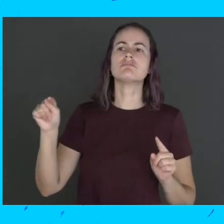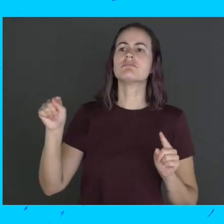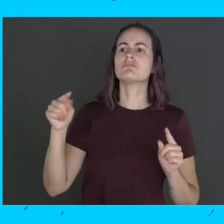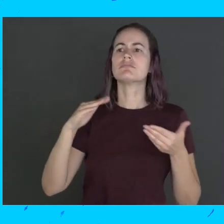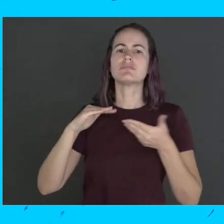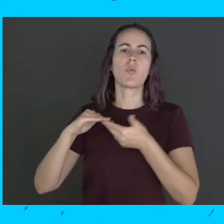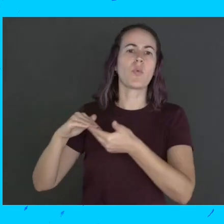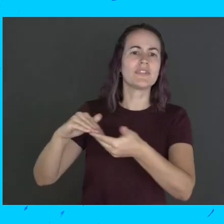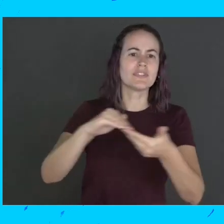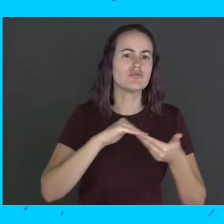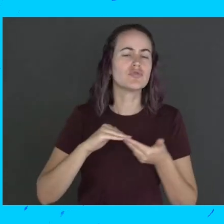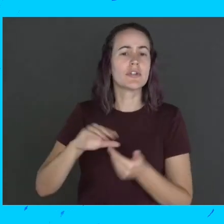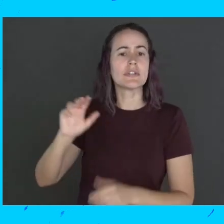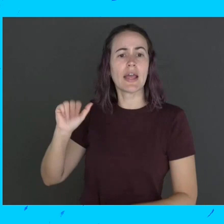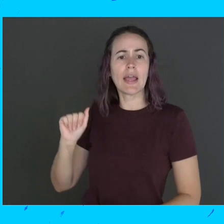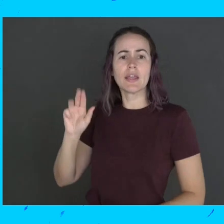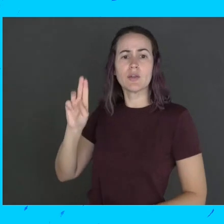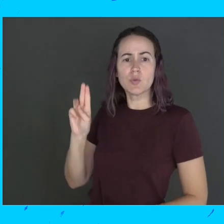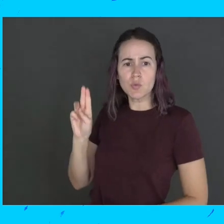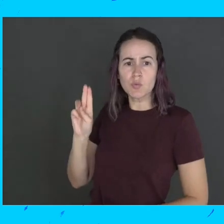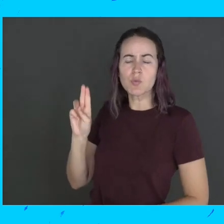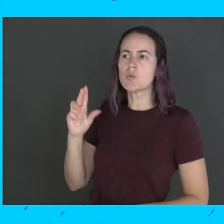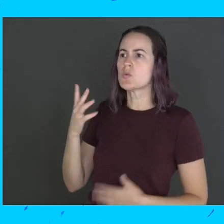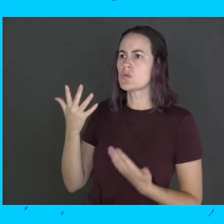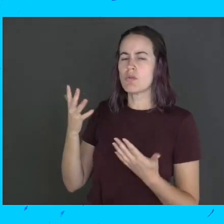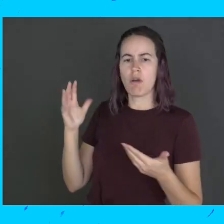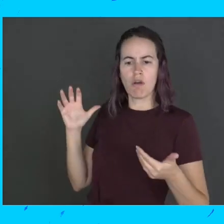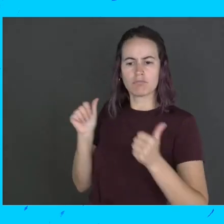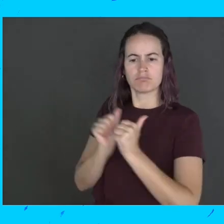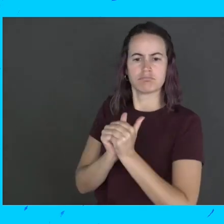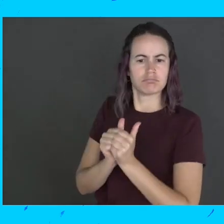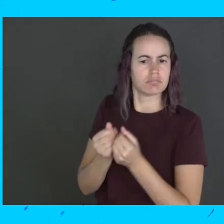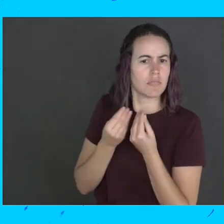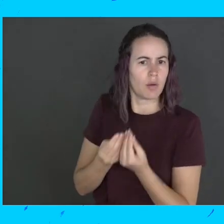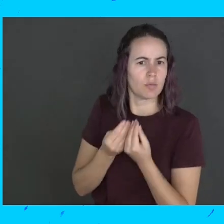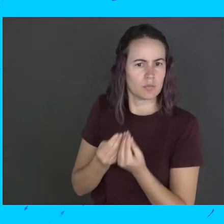con los Estados miembros. Y creo que